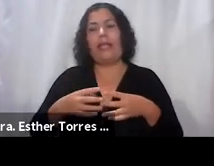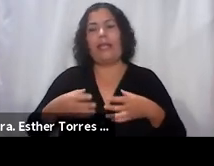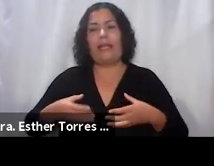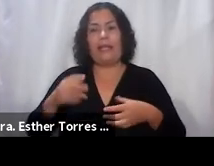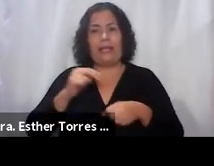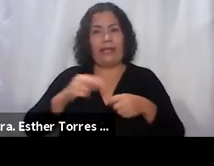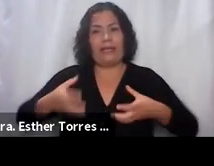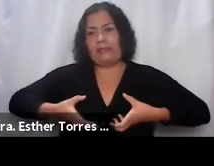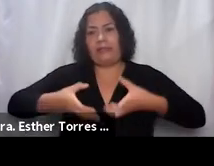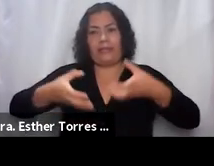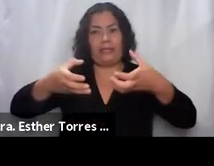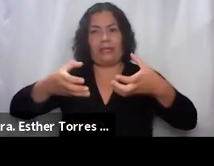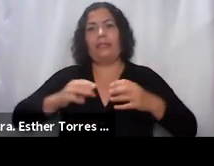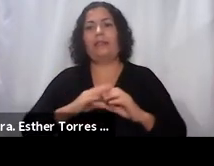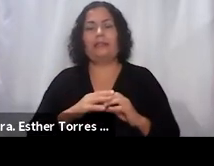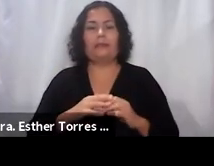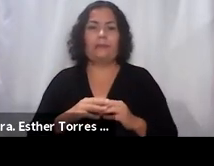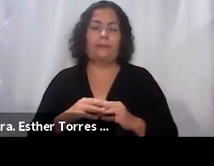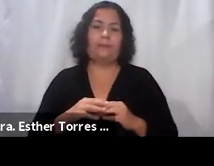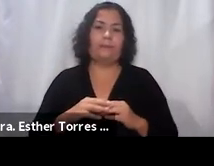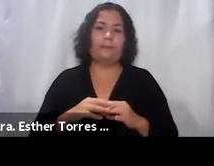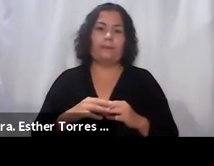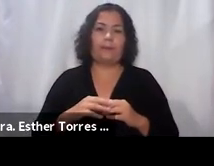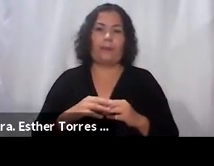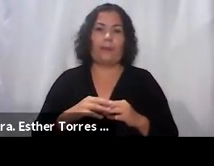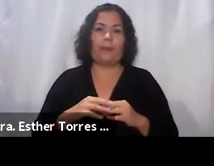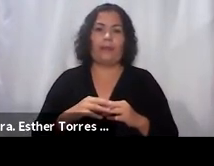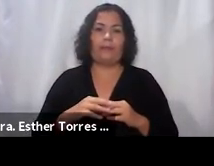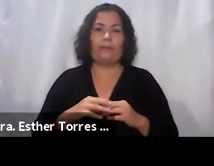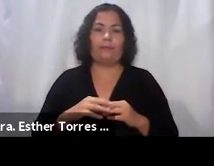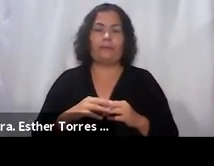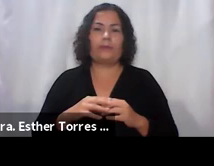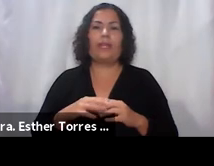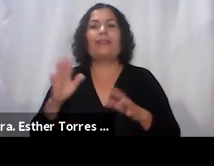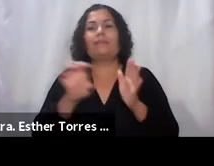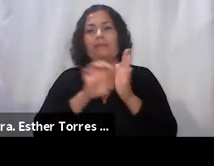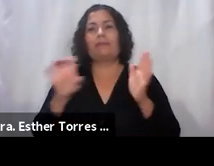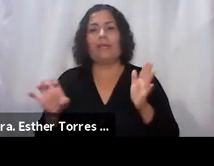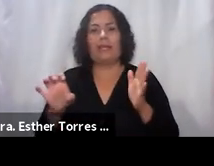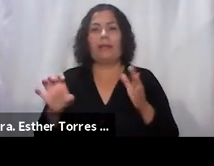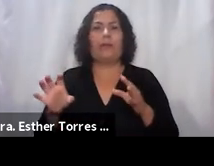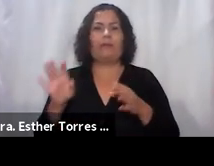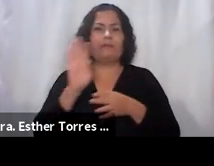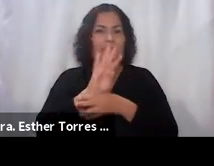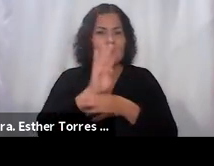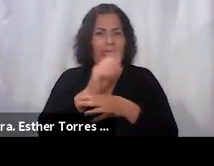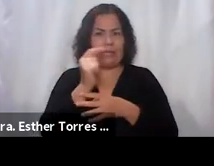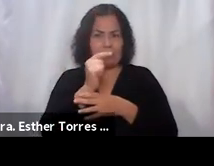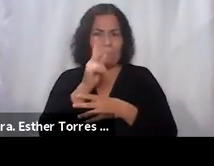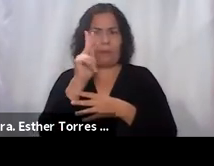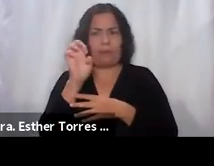¿no? En nuestras calles. Por ejemplo, en este caso, o sea, yo les